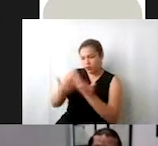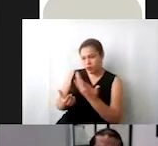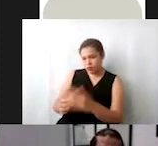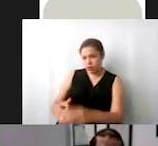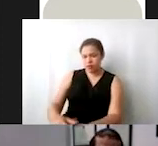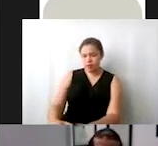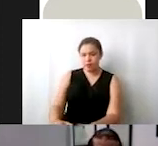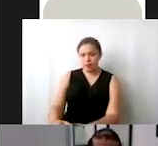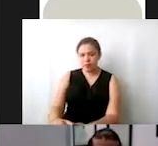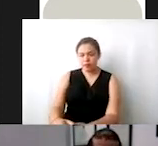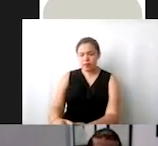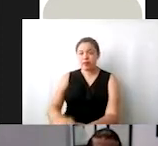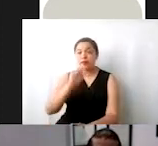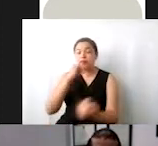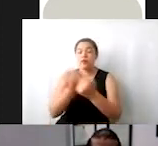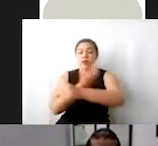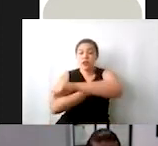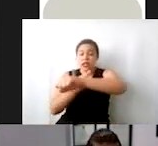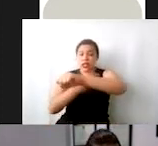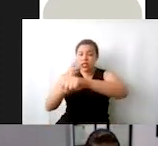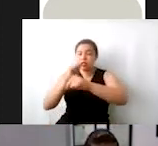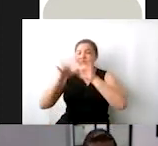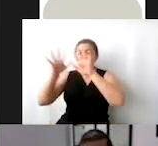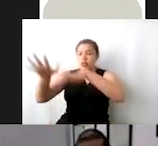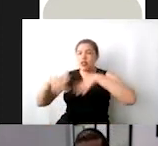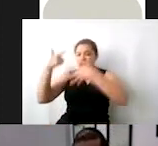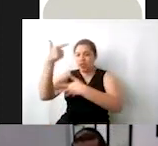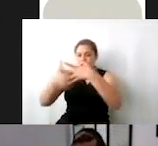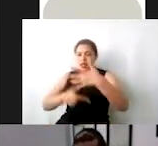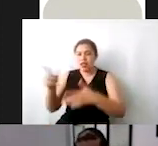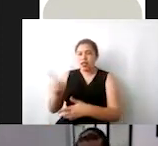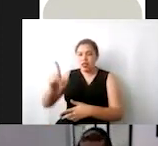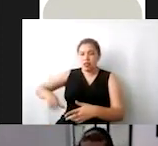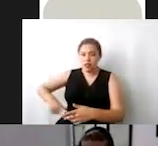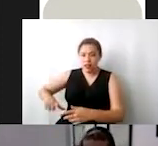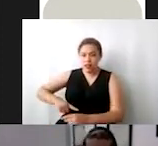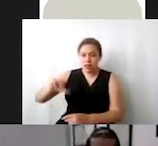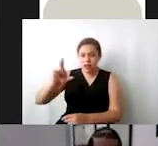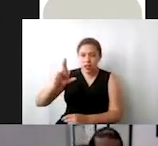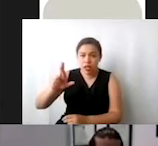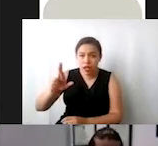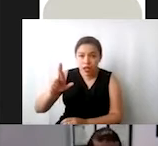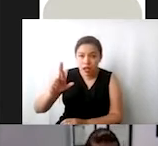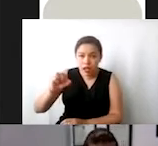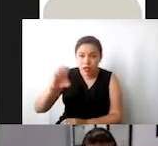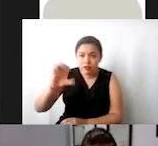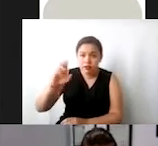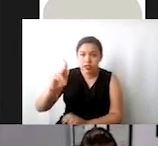Y además que se esté registrado en el padrón público, el REPSE, que ya está funcionando,